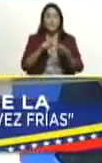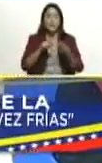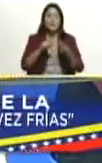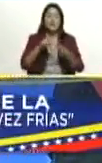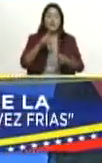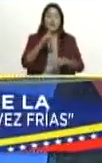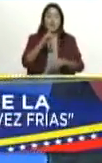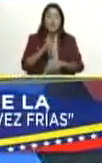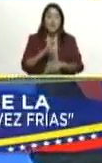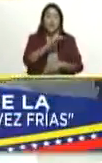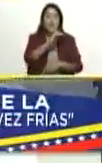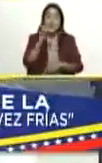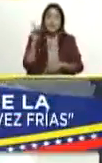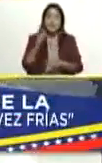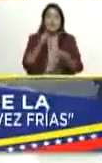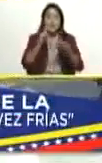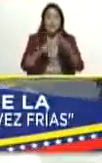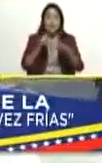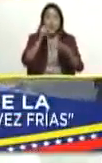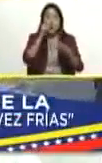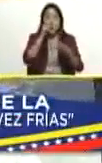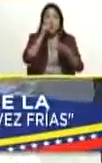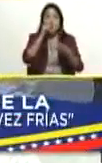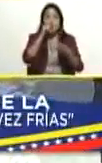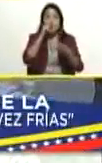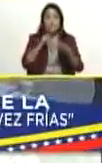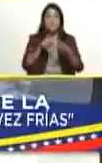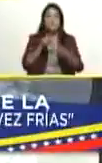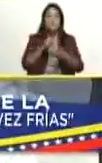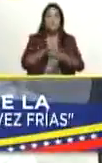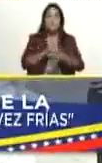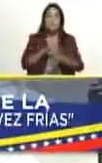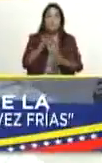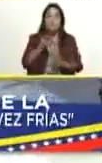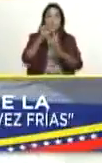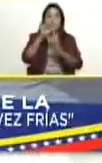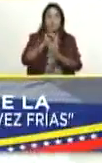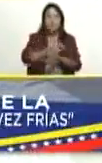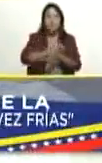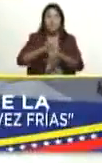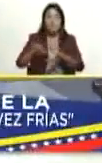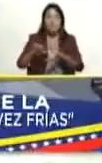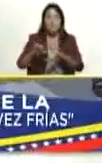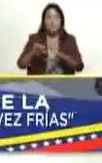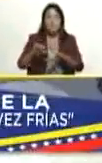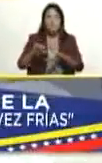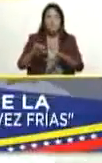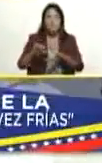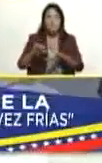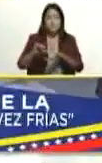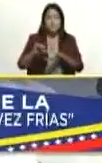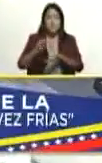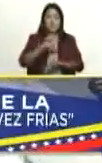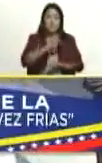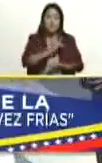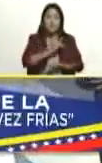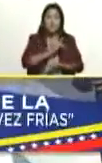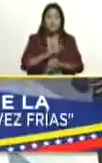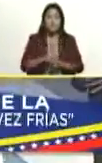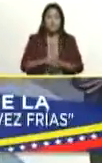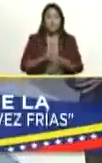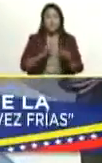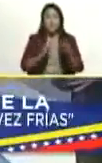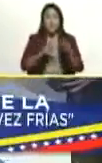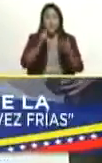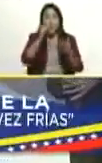Dominicana. Jonathan Antonio Espinosa Arias, médico especialista en cirugía general del Estado Plurinacional de Bolivia.